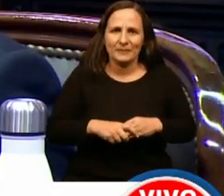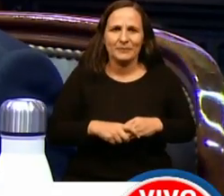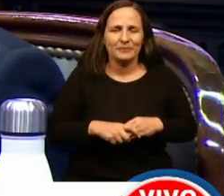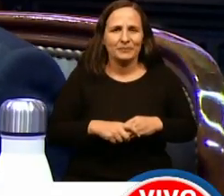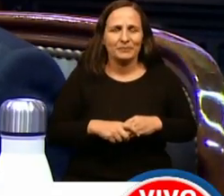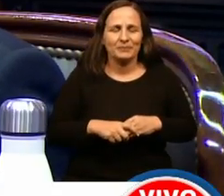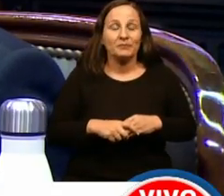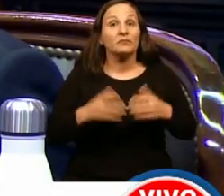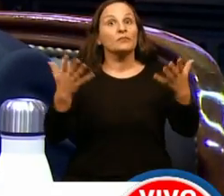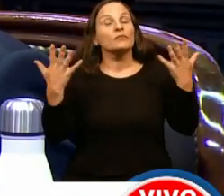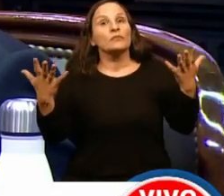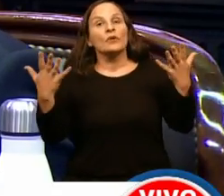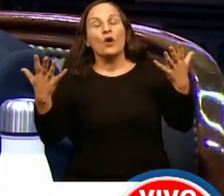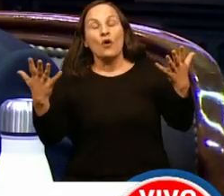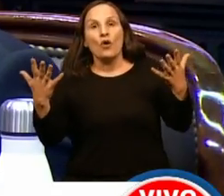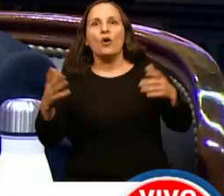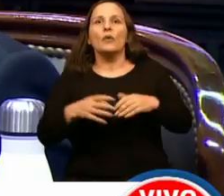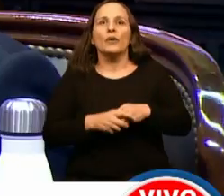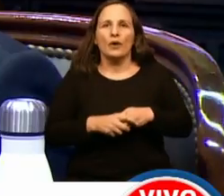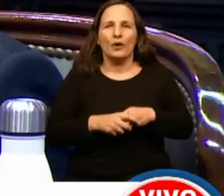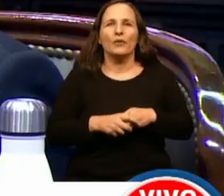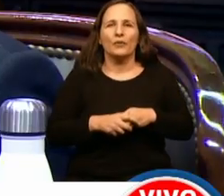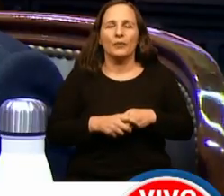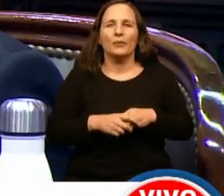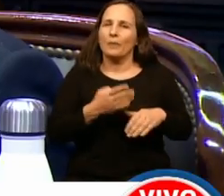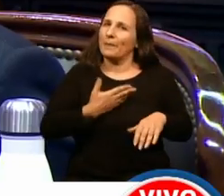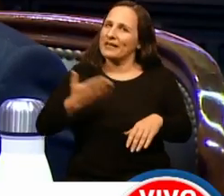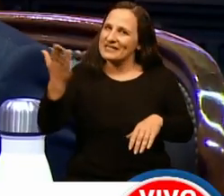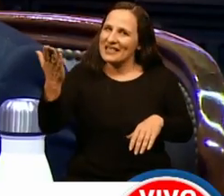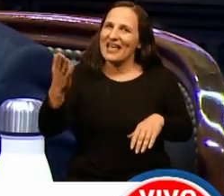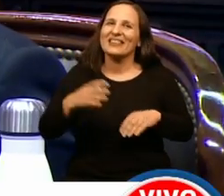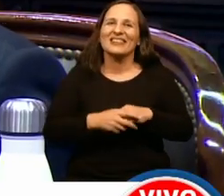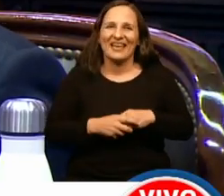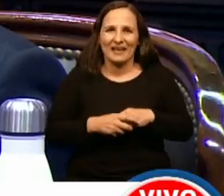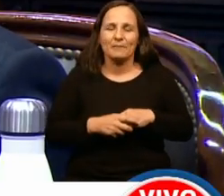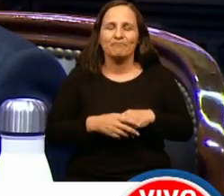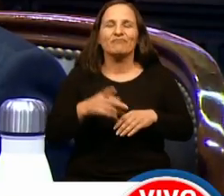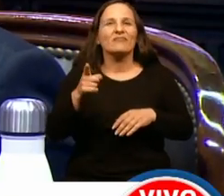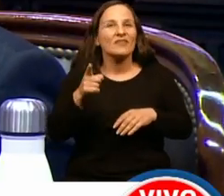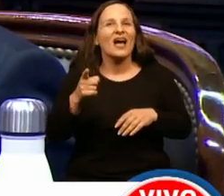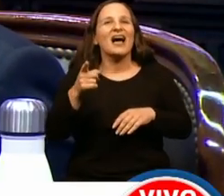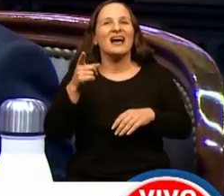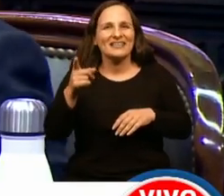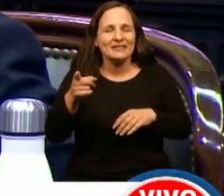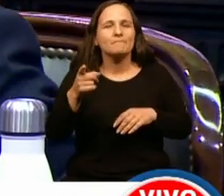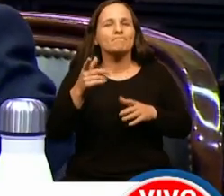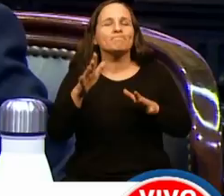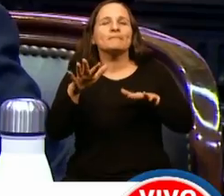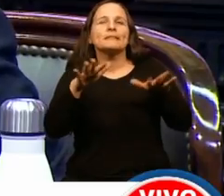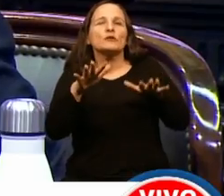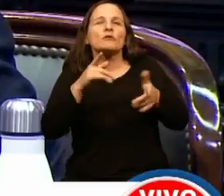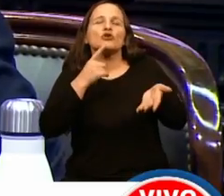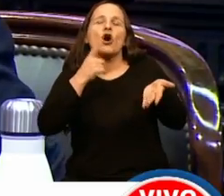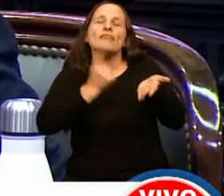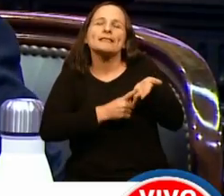y desde luego presidente qué todo beneficio económico que se asigna desde la decisión de política